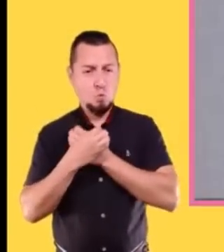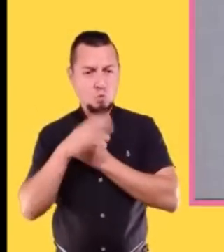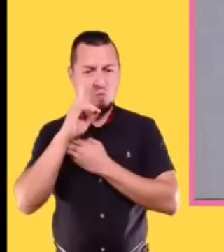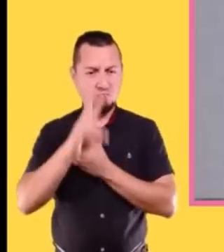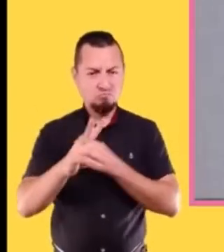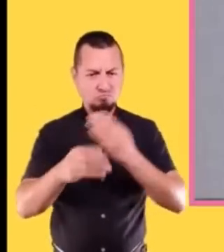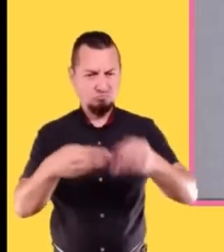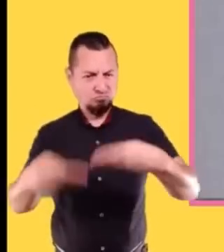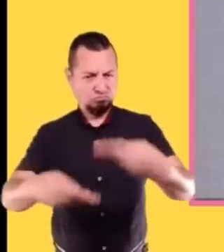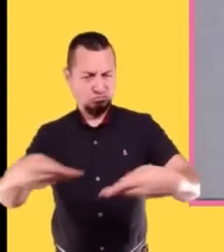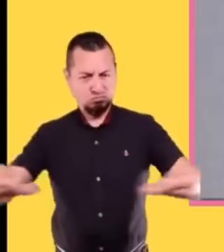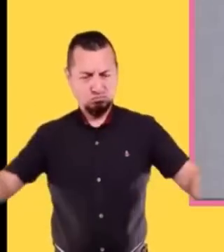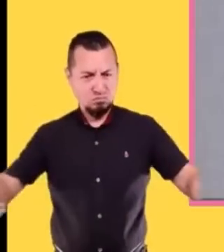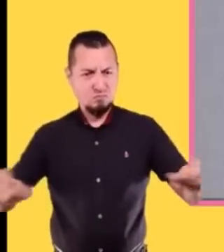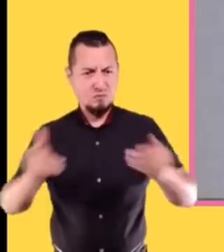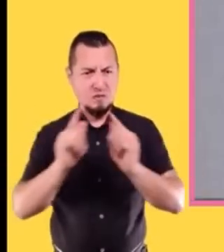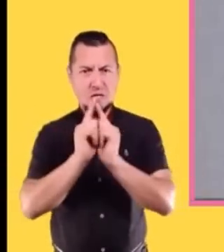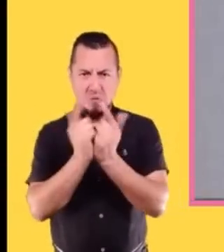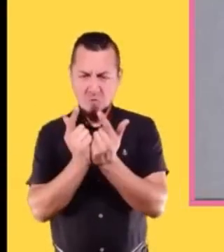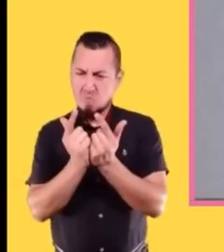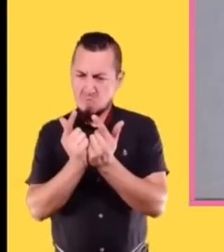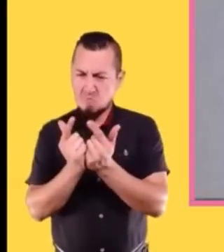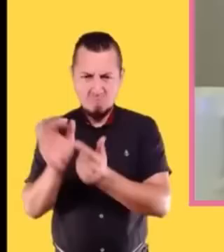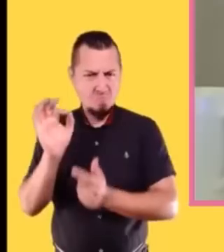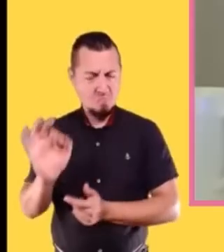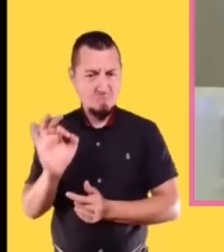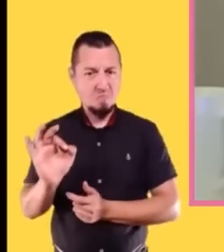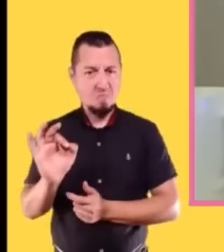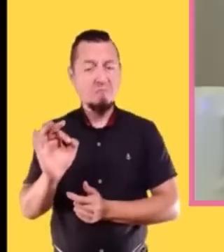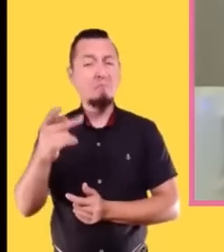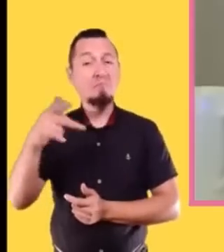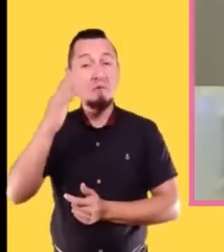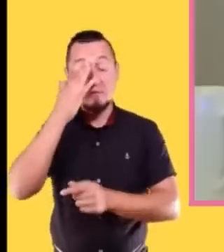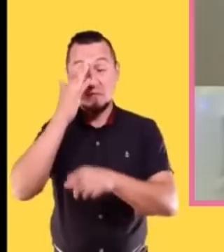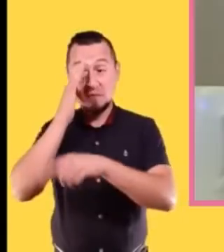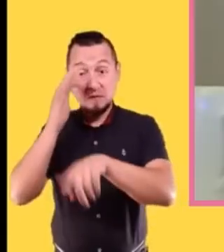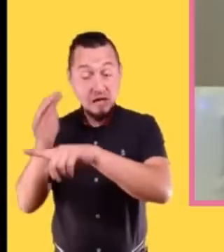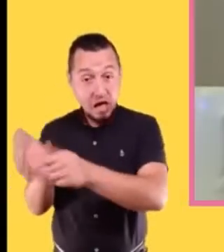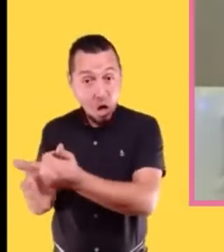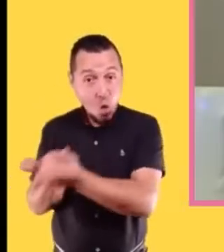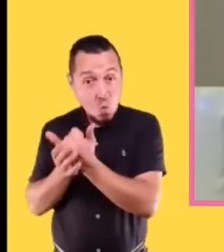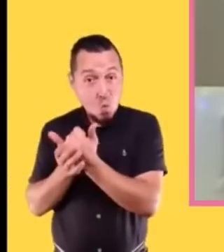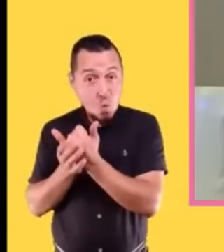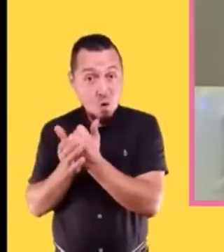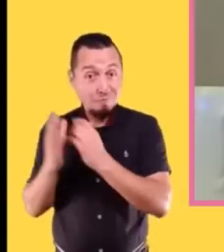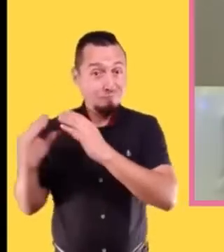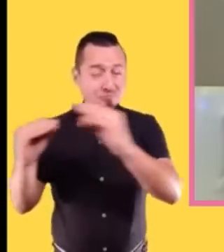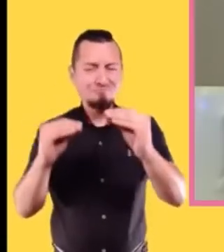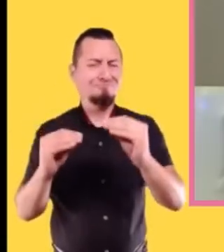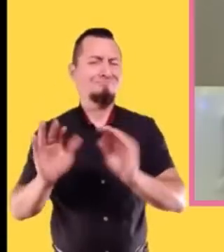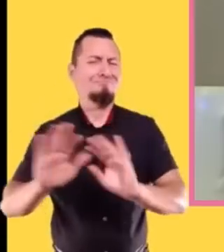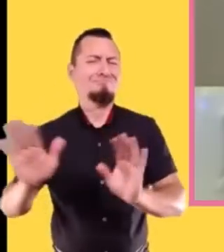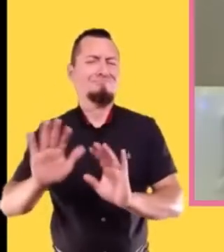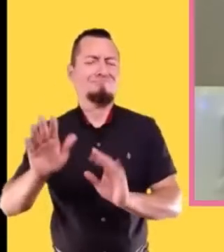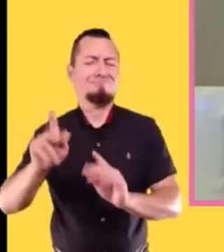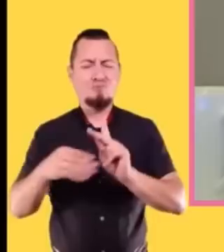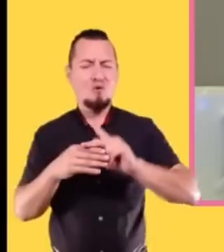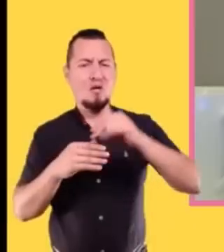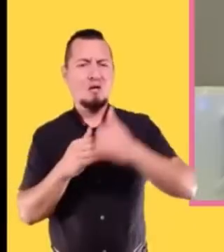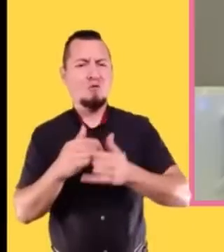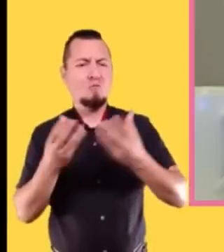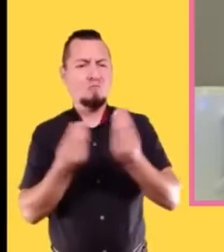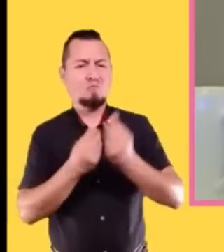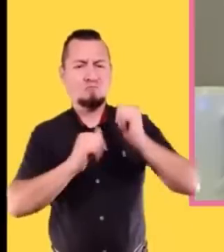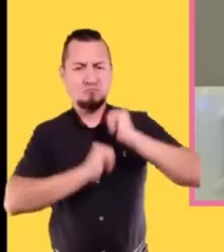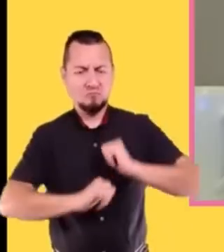de texto son una herramienta, pero tenemos muchas más que forman parte del proyecto educativo que hemos denominado